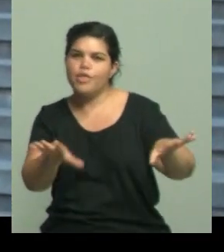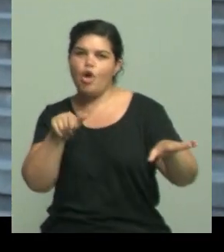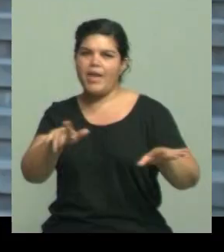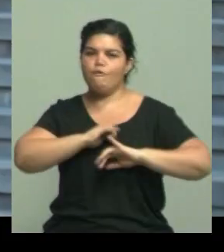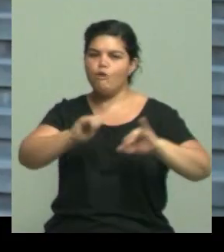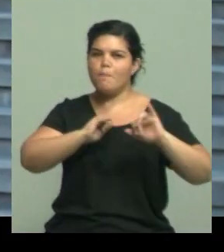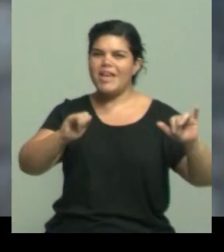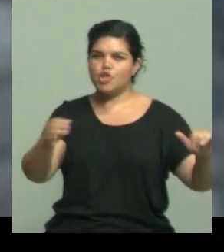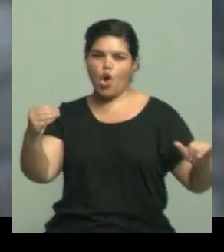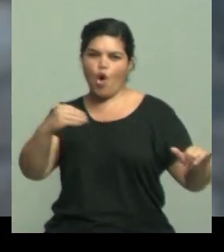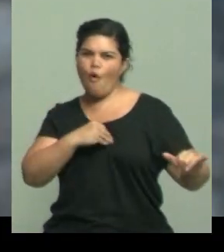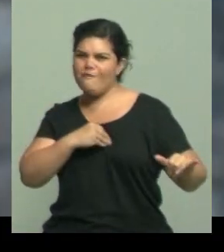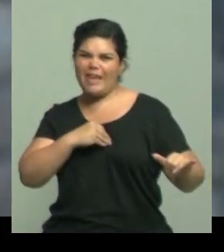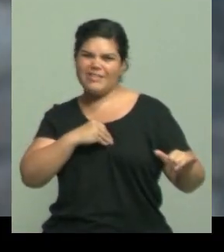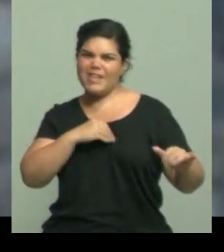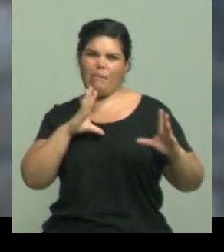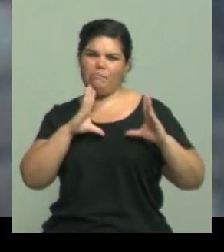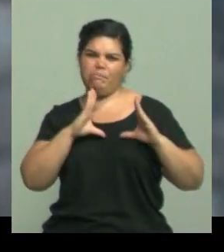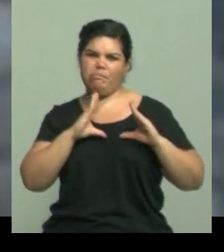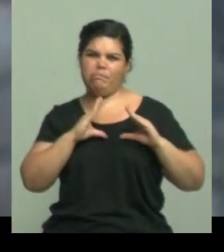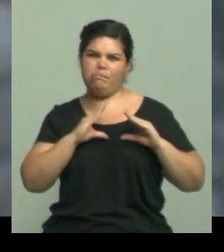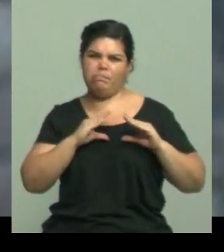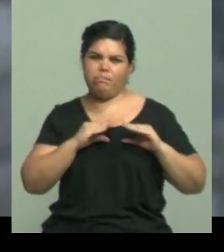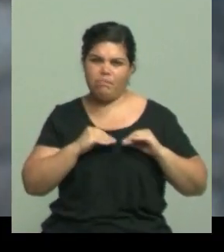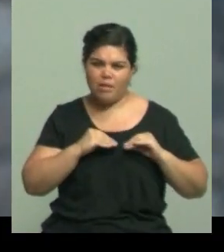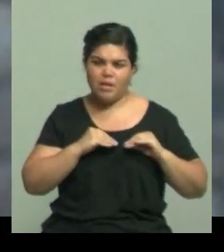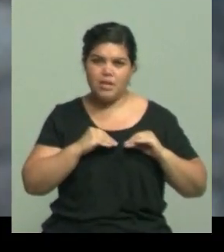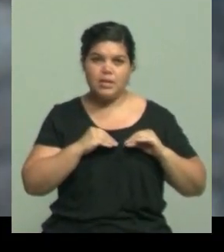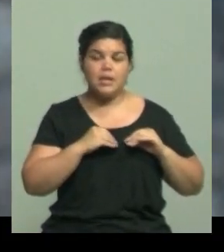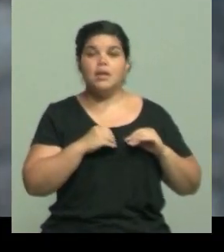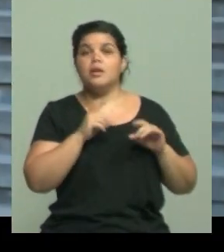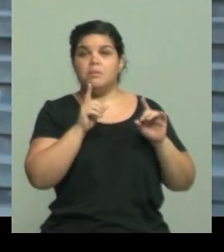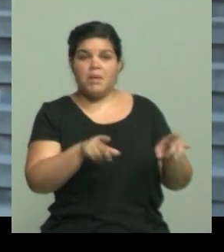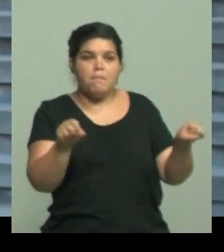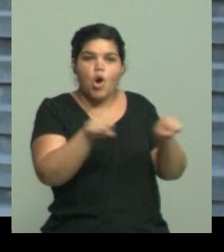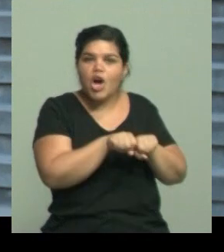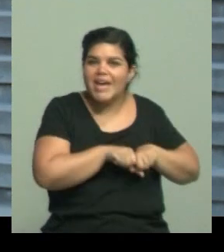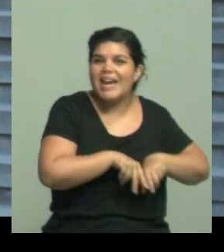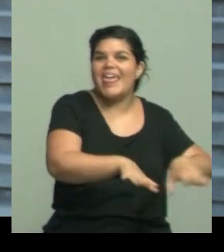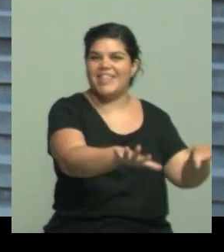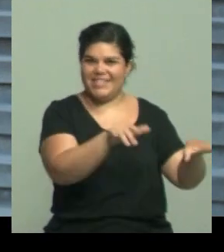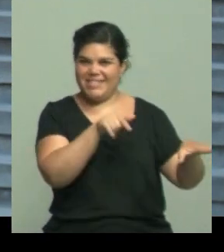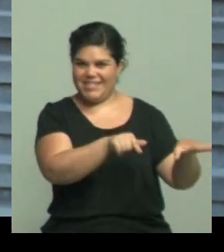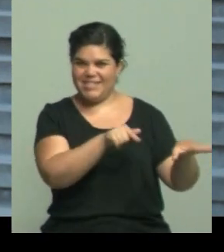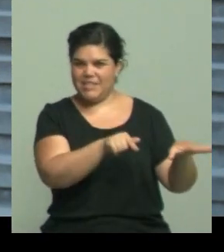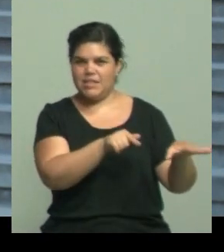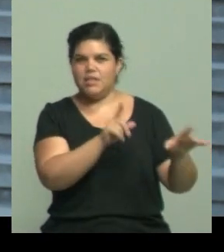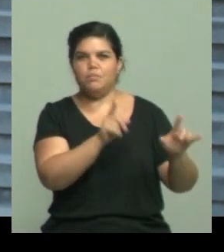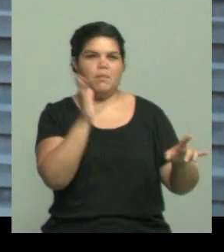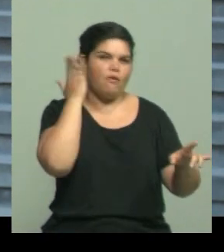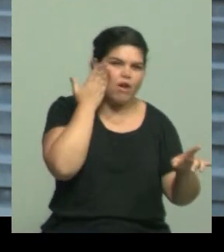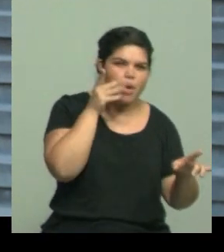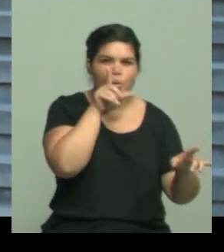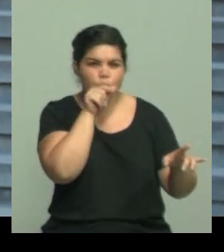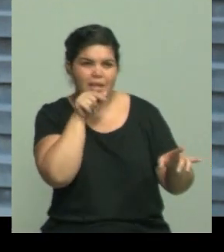vos credibilidad en algún momento? Las redes sociales, que es, desde mi punto de vista, puede